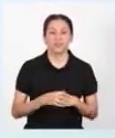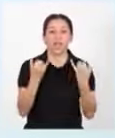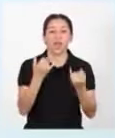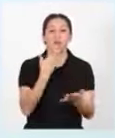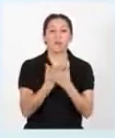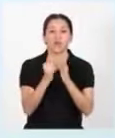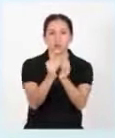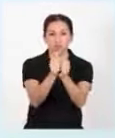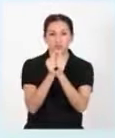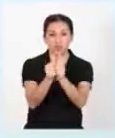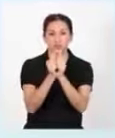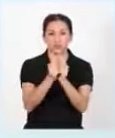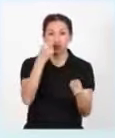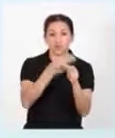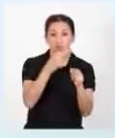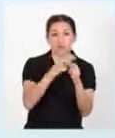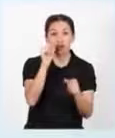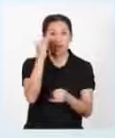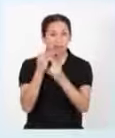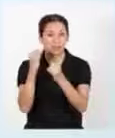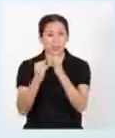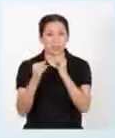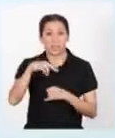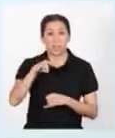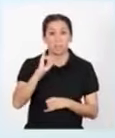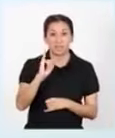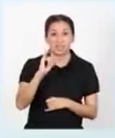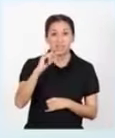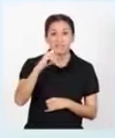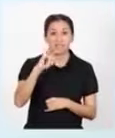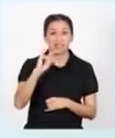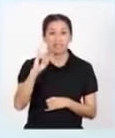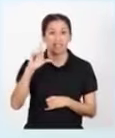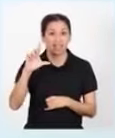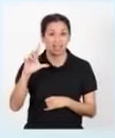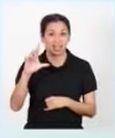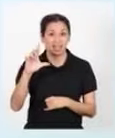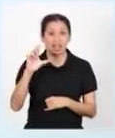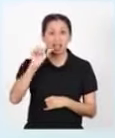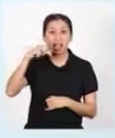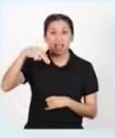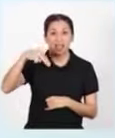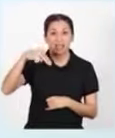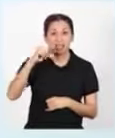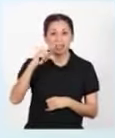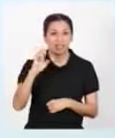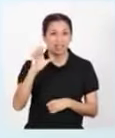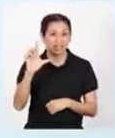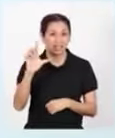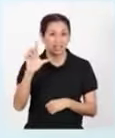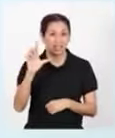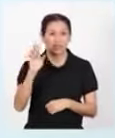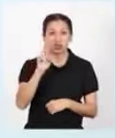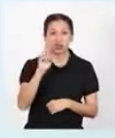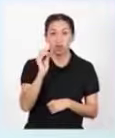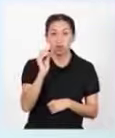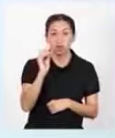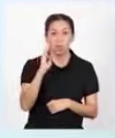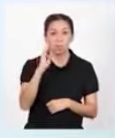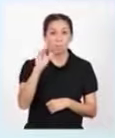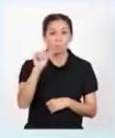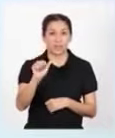Robalino. Ahora probemos juntos. Nombre y apellido. Mi. Gel. An.